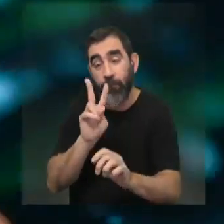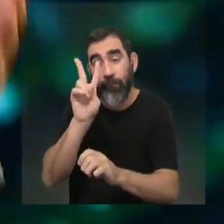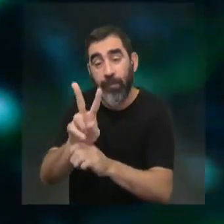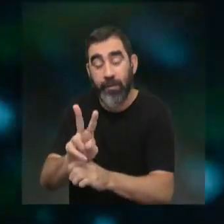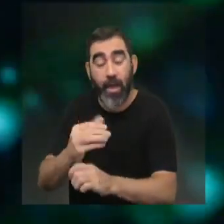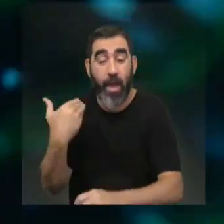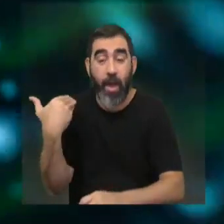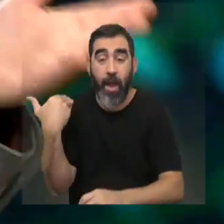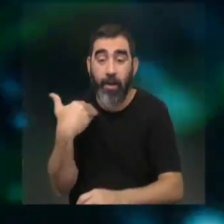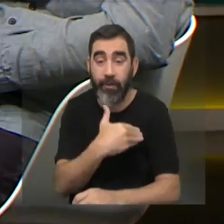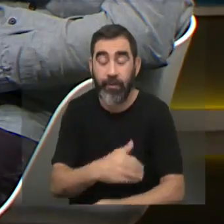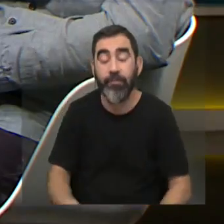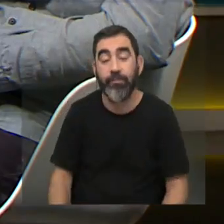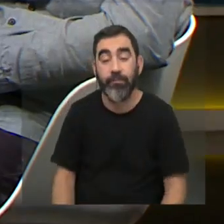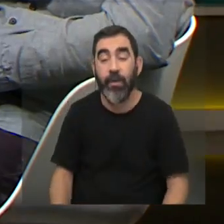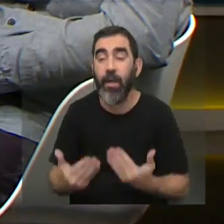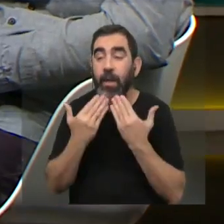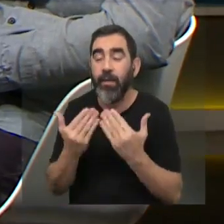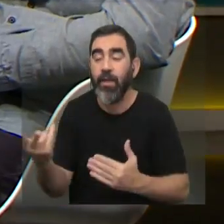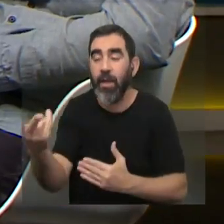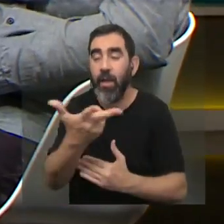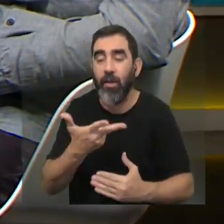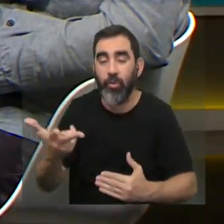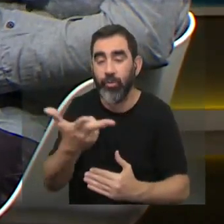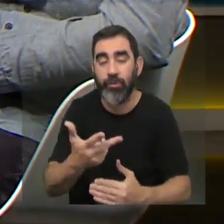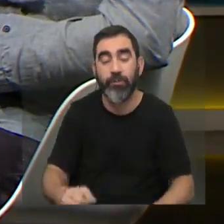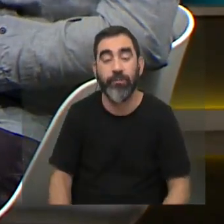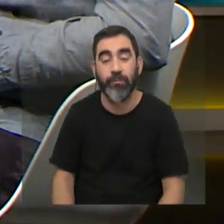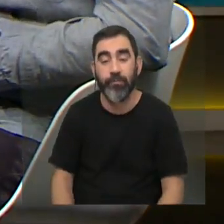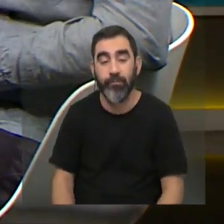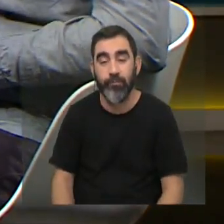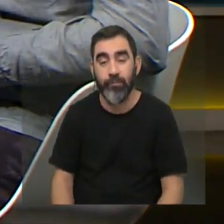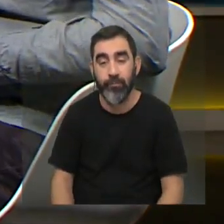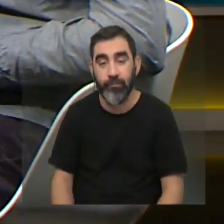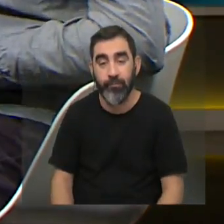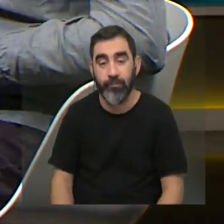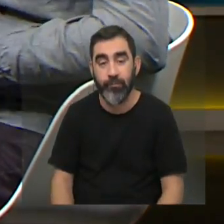UBA. Sebastián, Víctor, Sergio, muchas gracias por venir a Sobre Ciencia. Muchas gracias a vos.